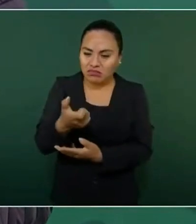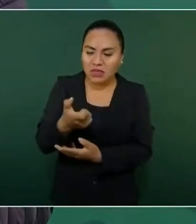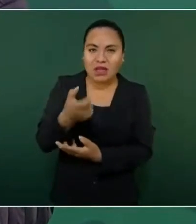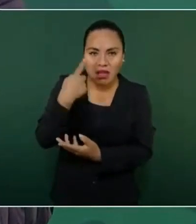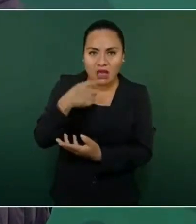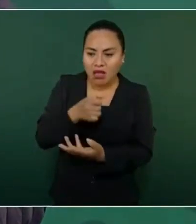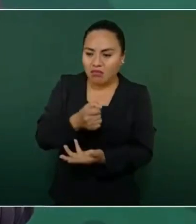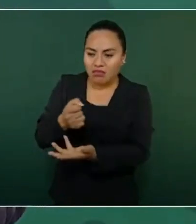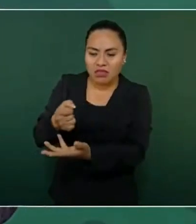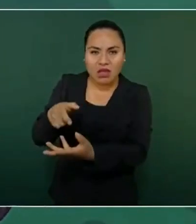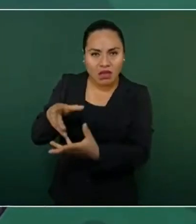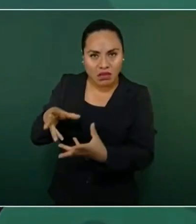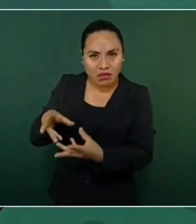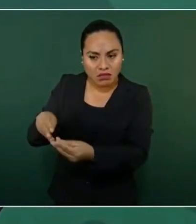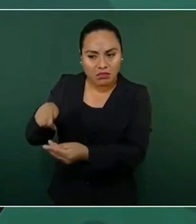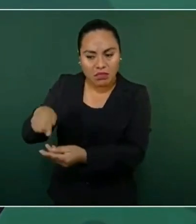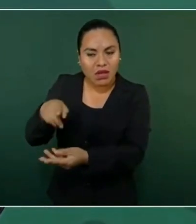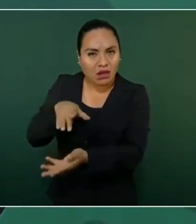no va a pagar